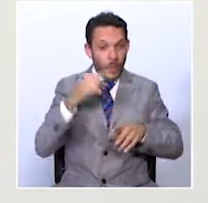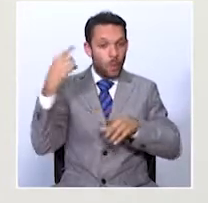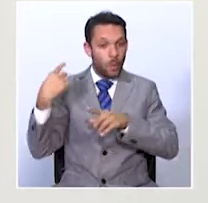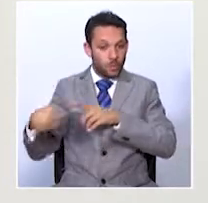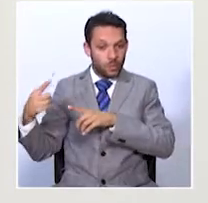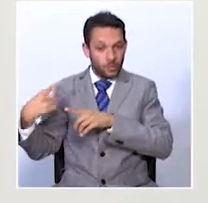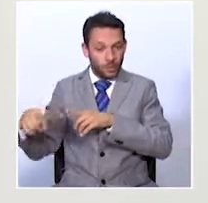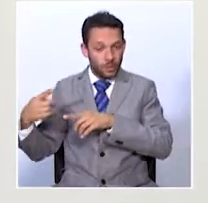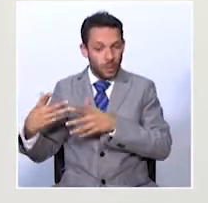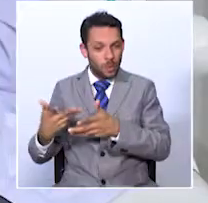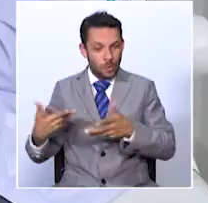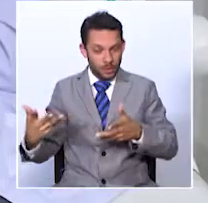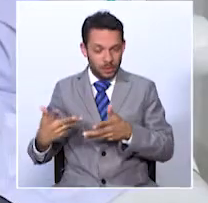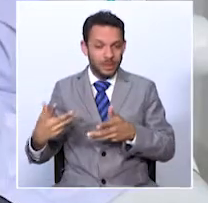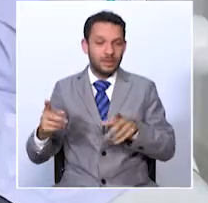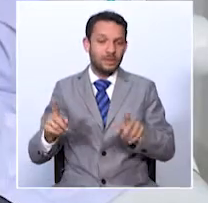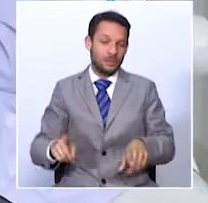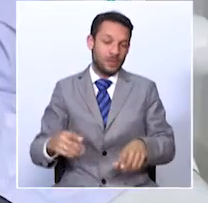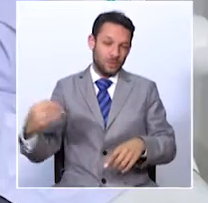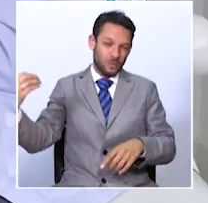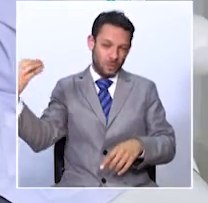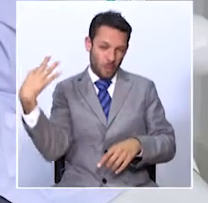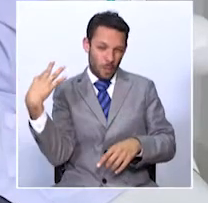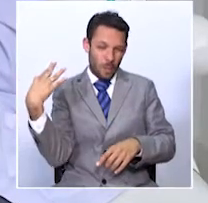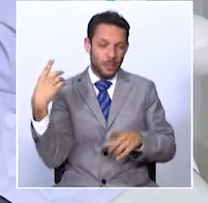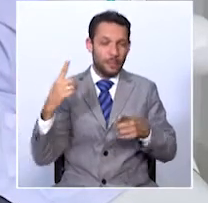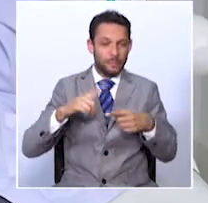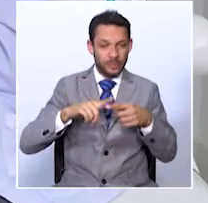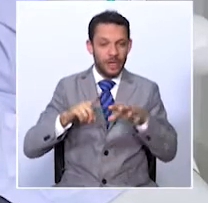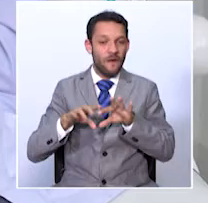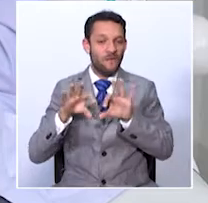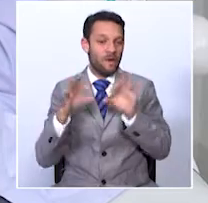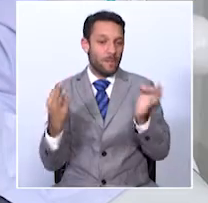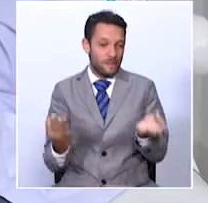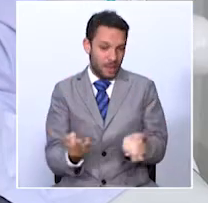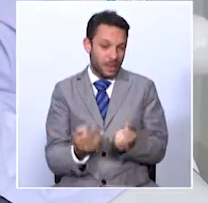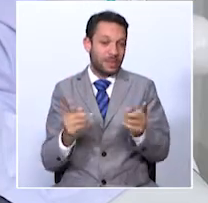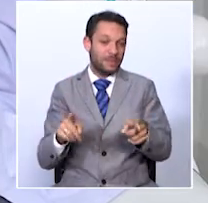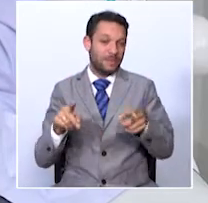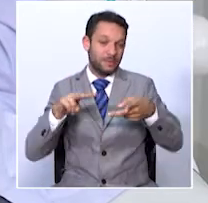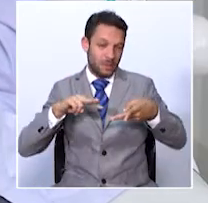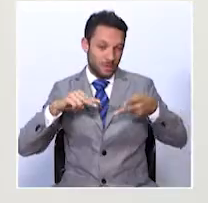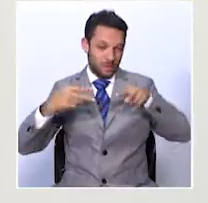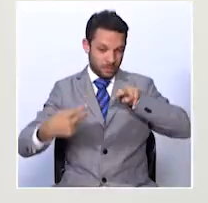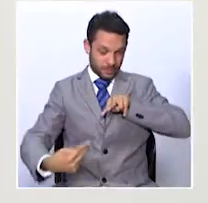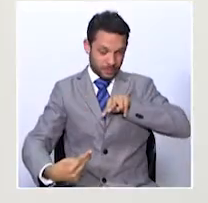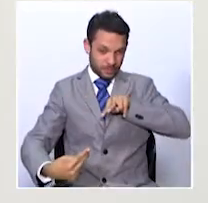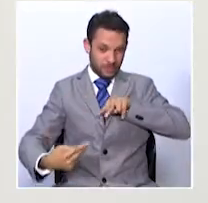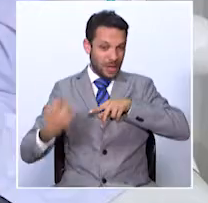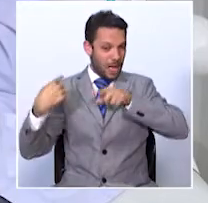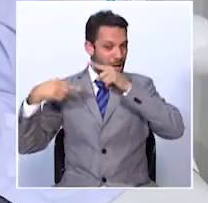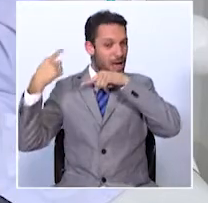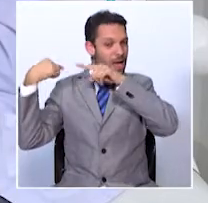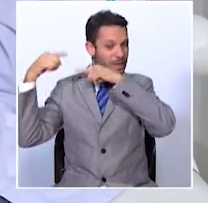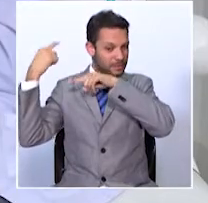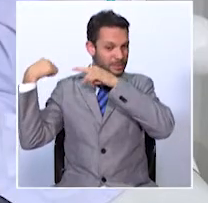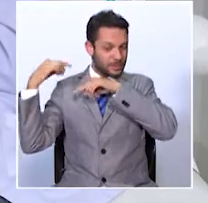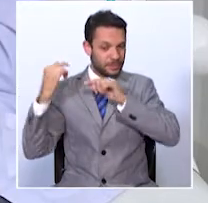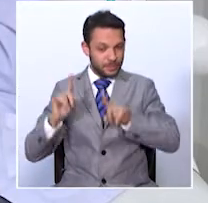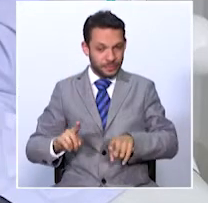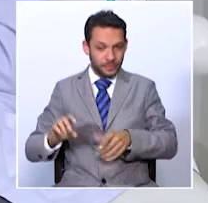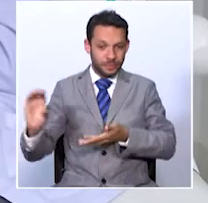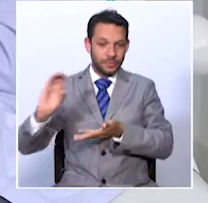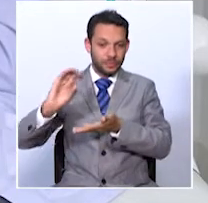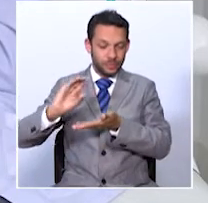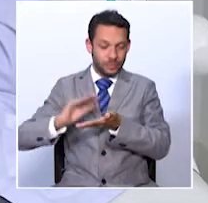no son producidos por el sol. El aspecto familiar, el aspecto hereditario también influye. Y eso que usted habla del protector es